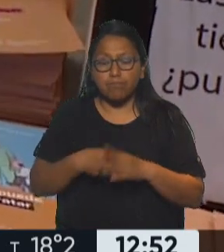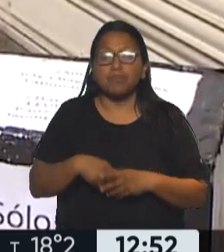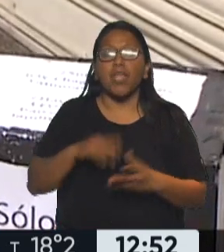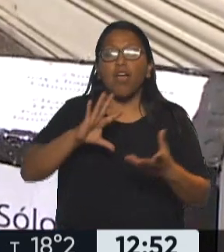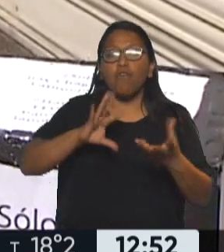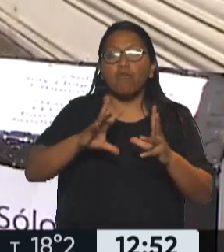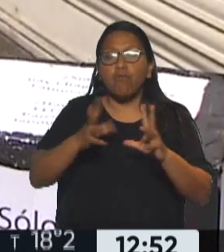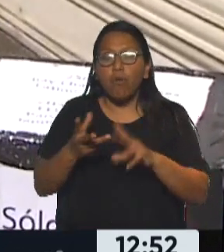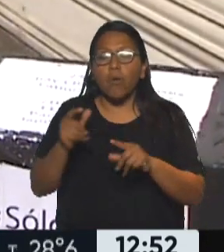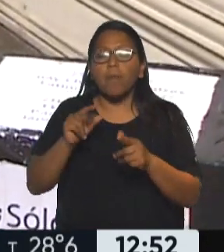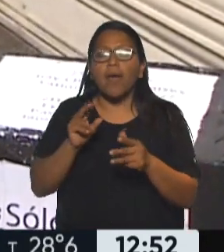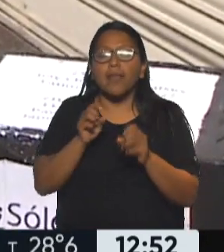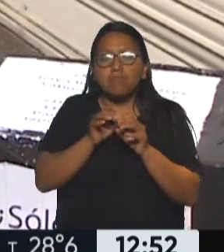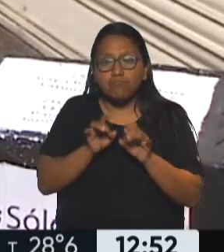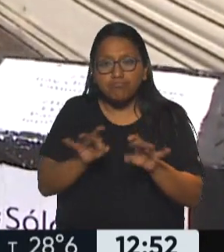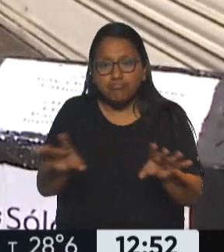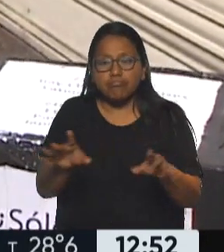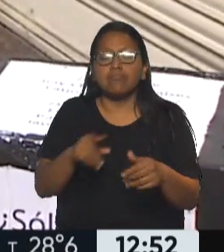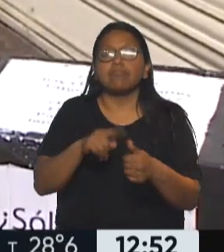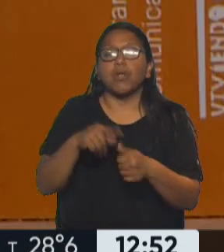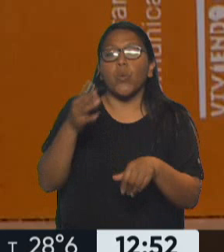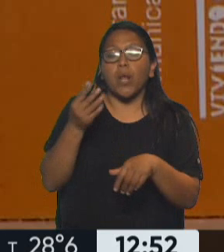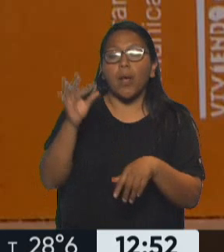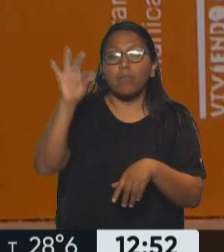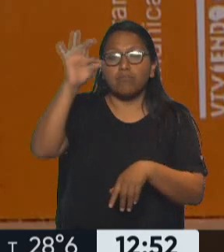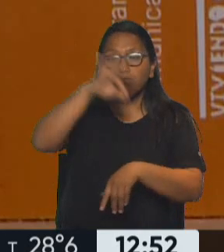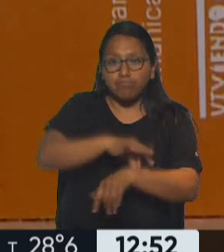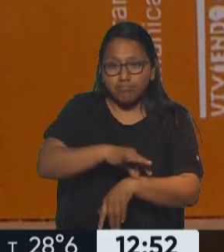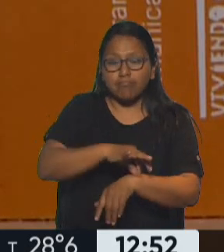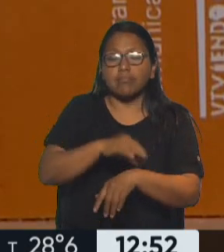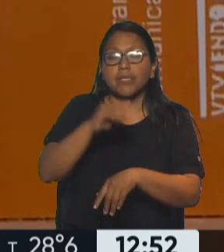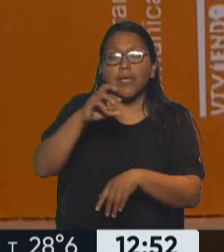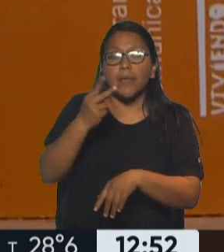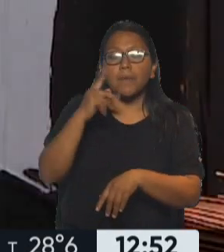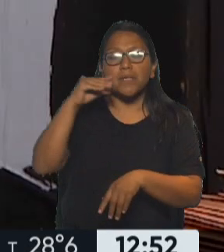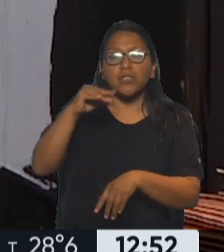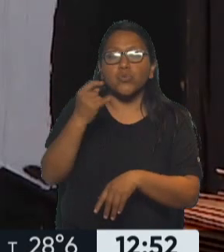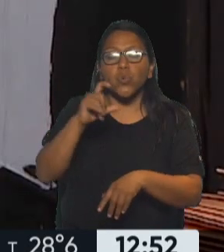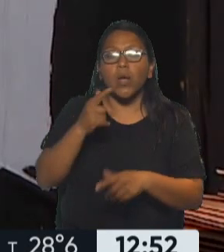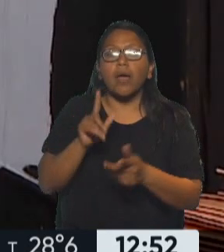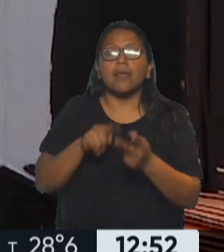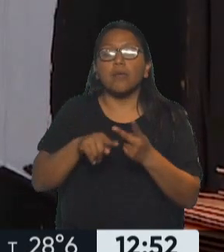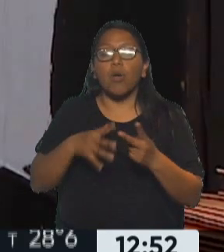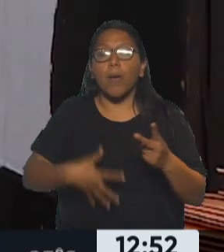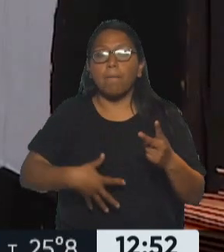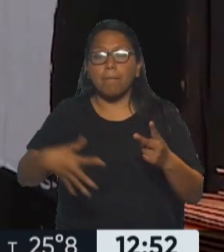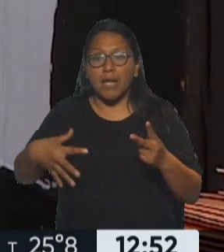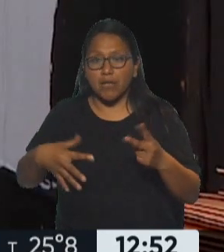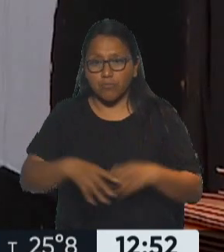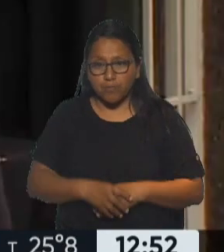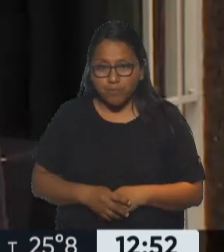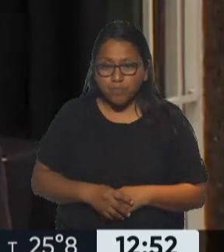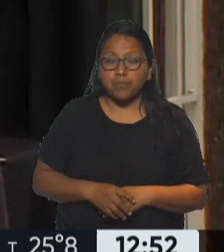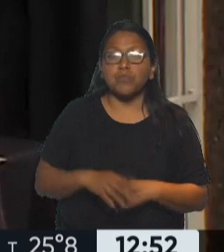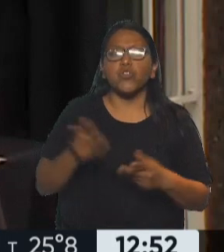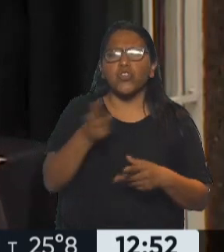formas principales de transmisión, una es por la picadura de la vinchuca y la otra durante el embarazo. Nosotros nos gusta decir siempre